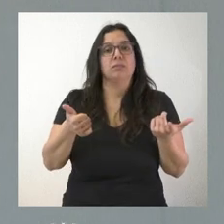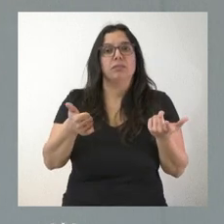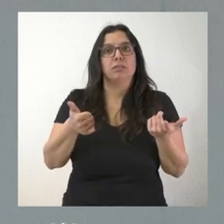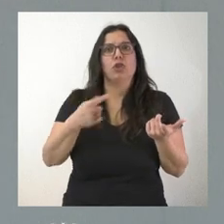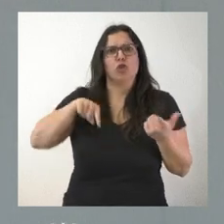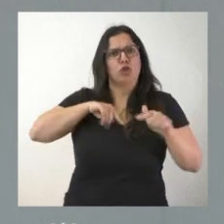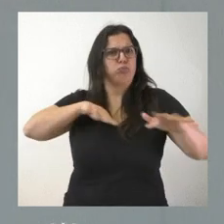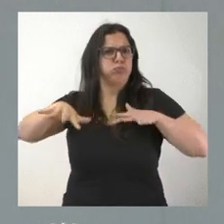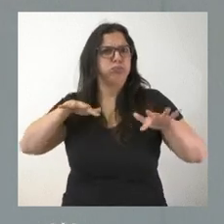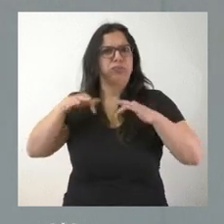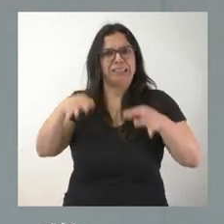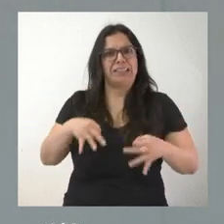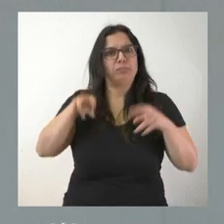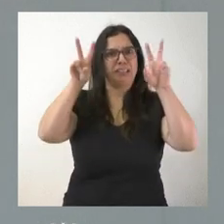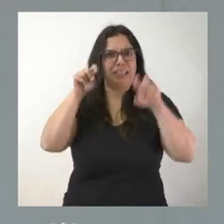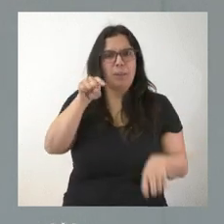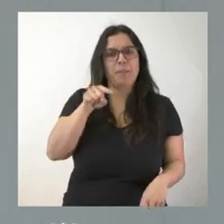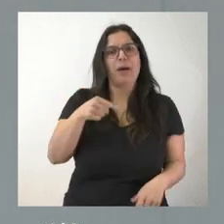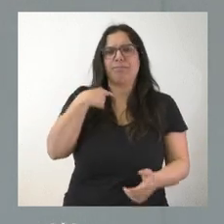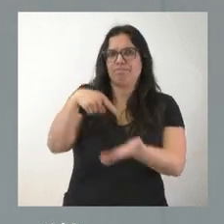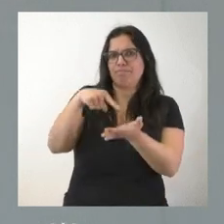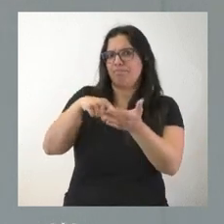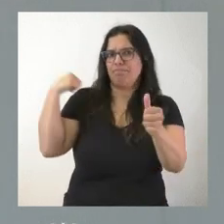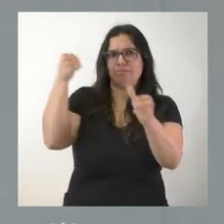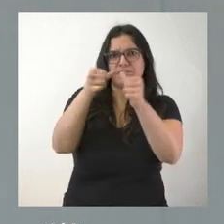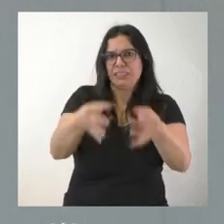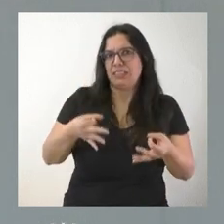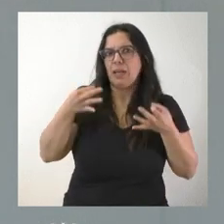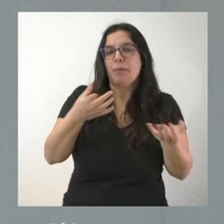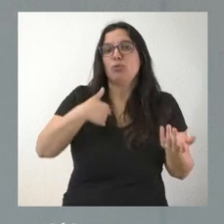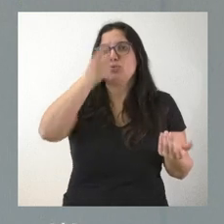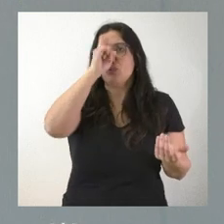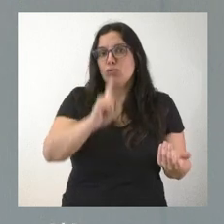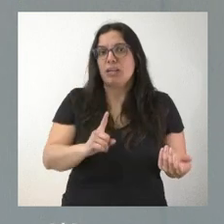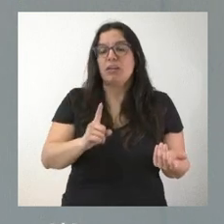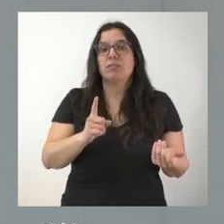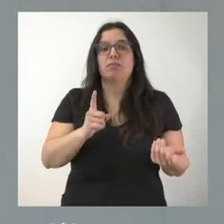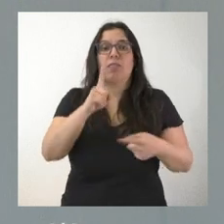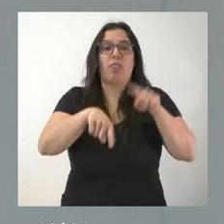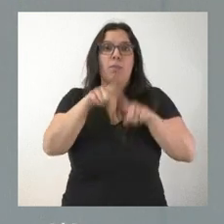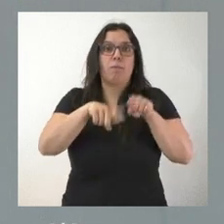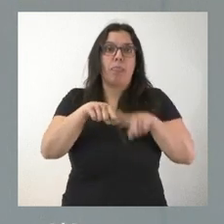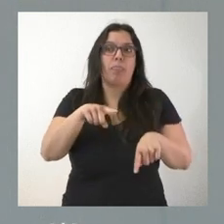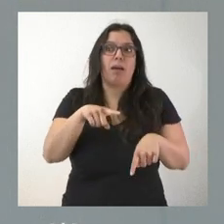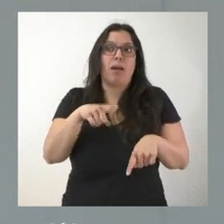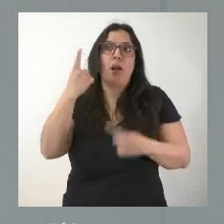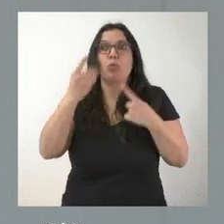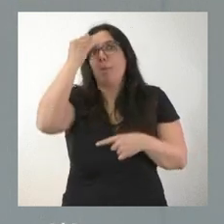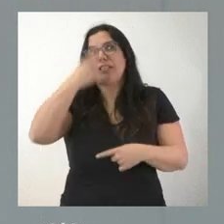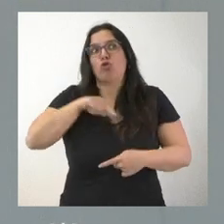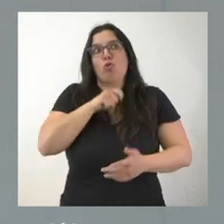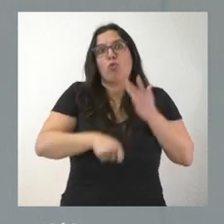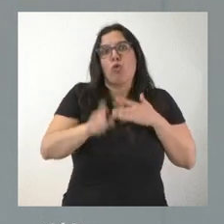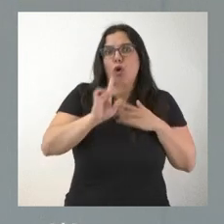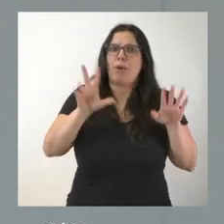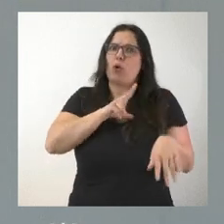ido por activos en esta materia que lo hemos exigido siempre no sé si a juicio de algunos con la suficiente contundencia pero sí con